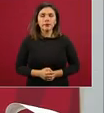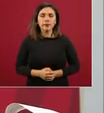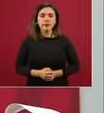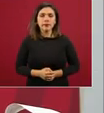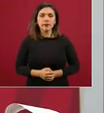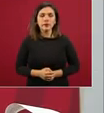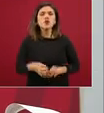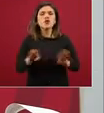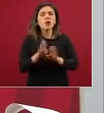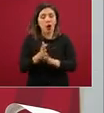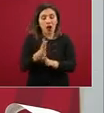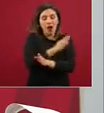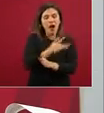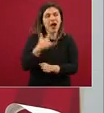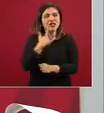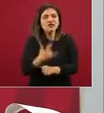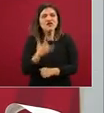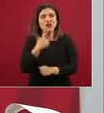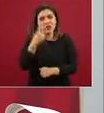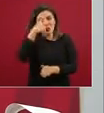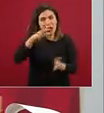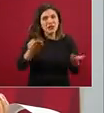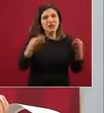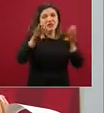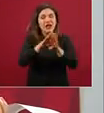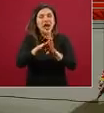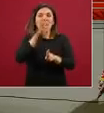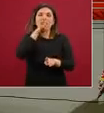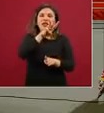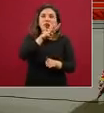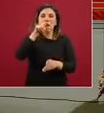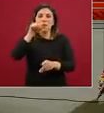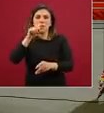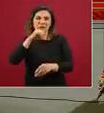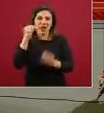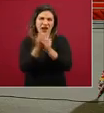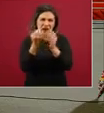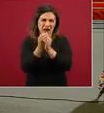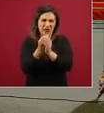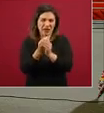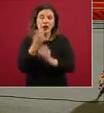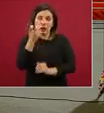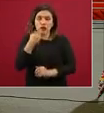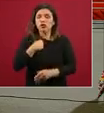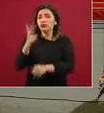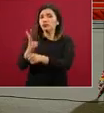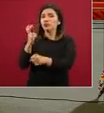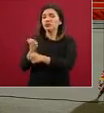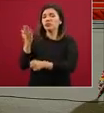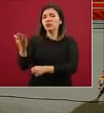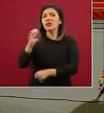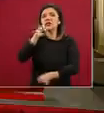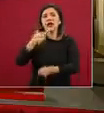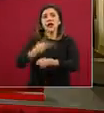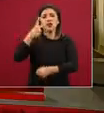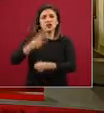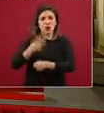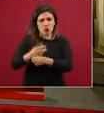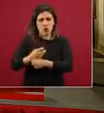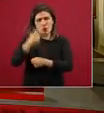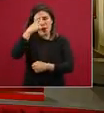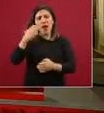el esfuerzo que se hizo para cerrar el ciclo escolar 19-20. Es por ello que he invitado al subsecretario de Educación